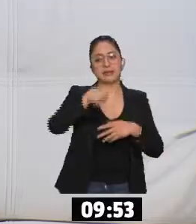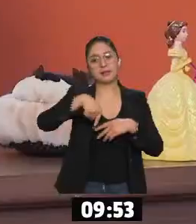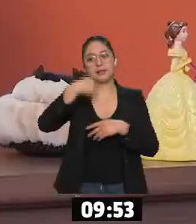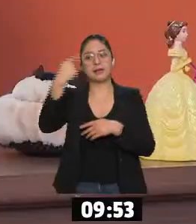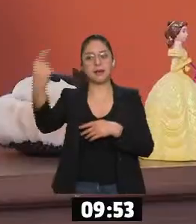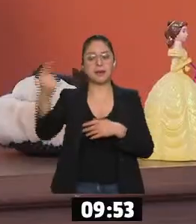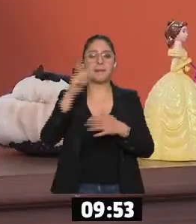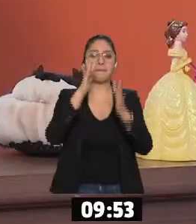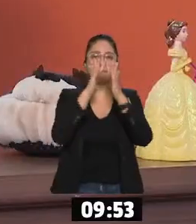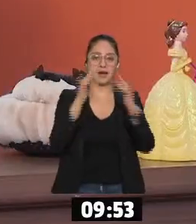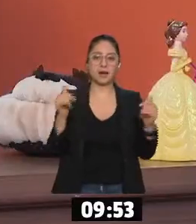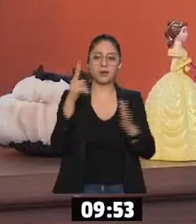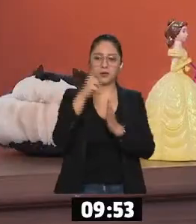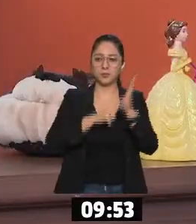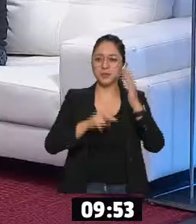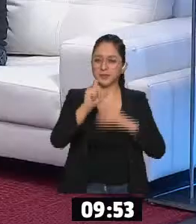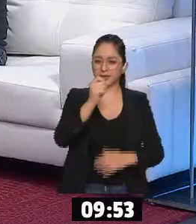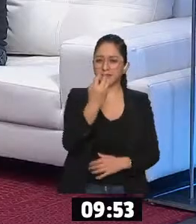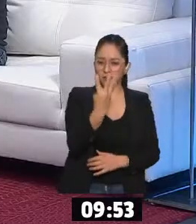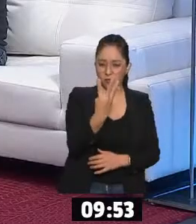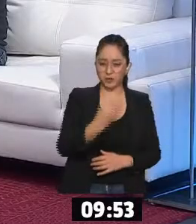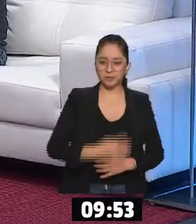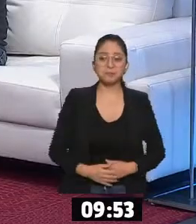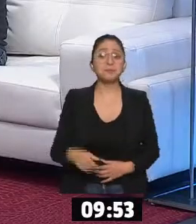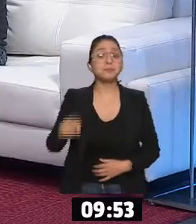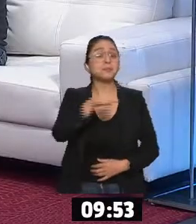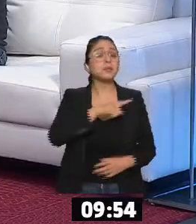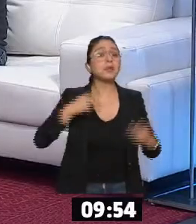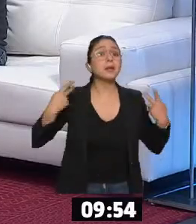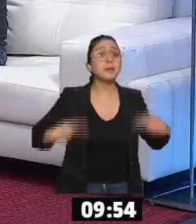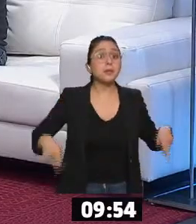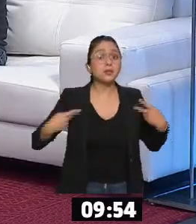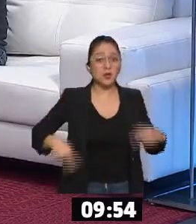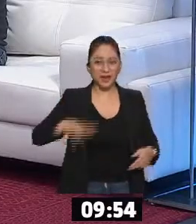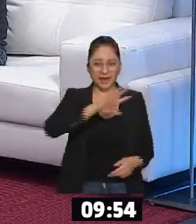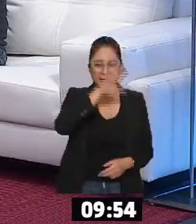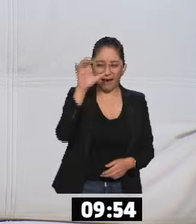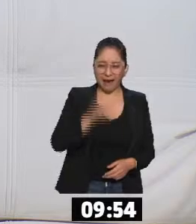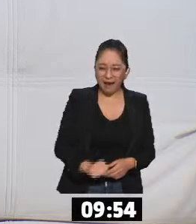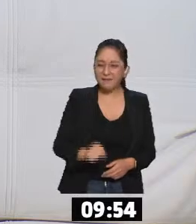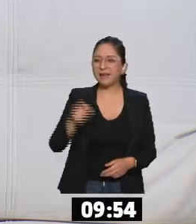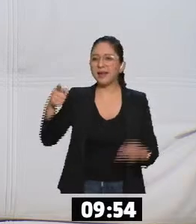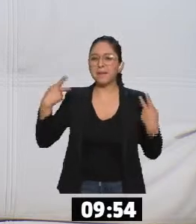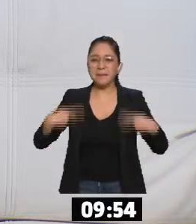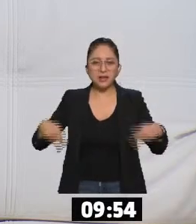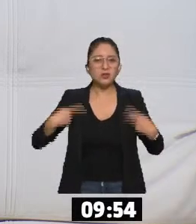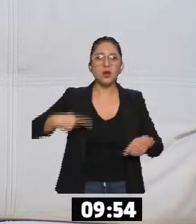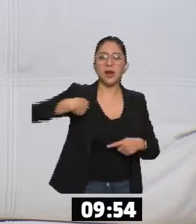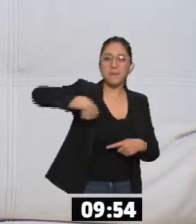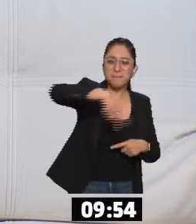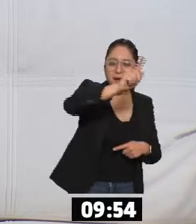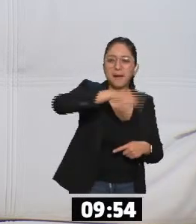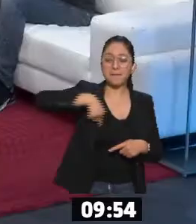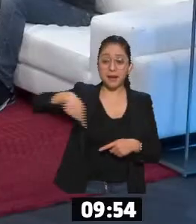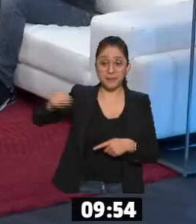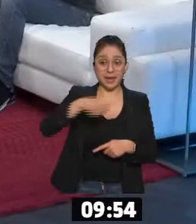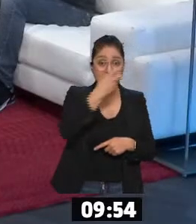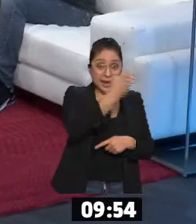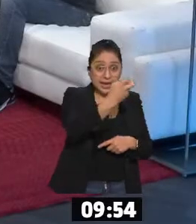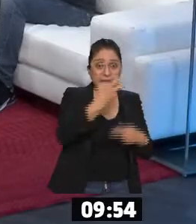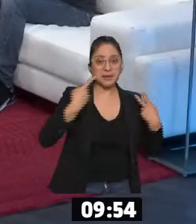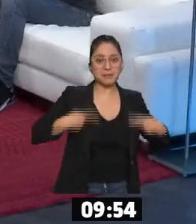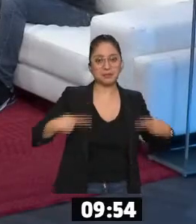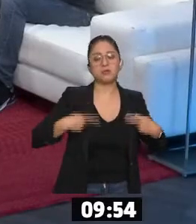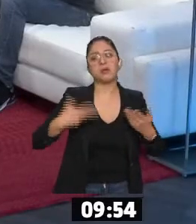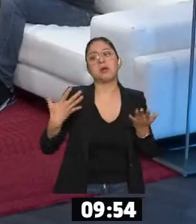competencia Van a ganar todos los africanos que se les brincaron y que me los andaban corriendo y regresando, y esos son los que van a ganar, mano. Así